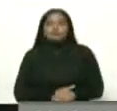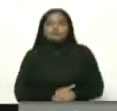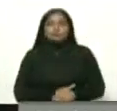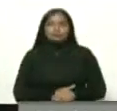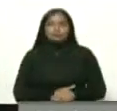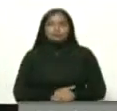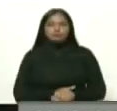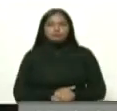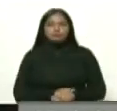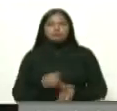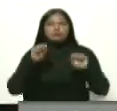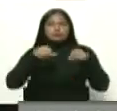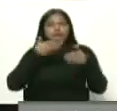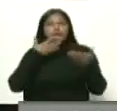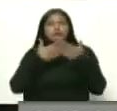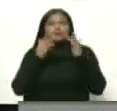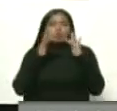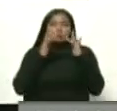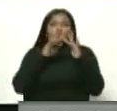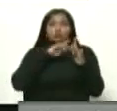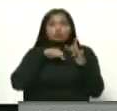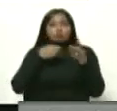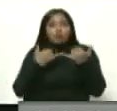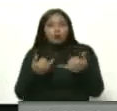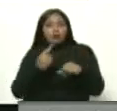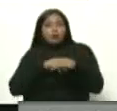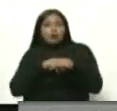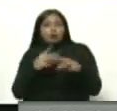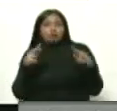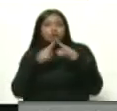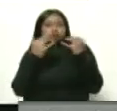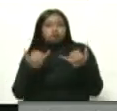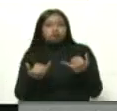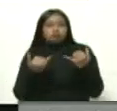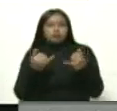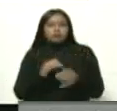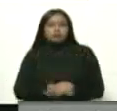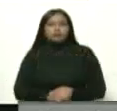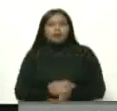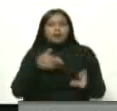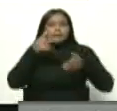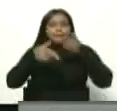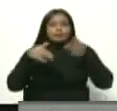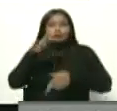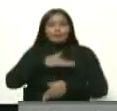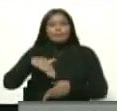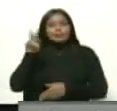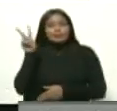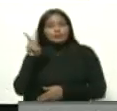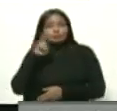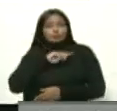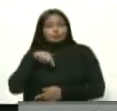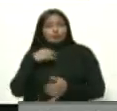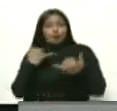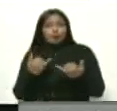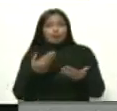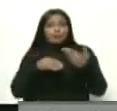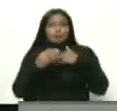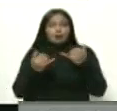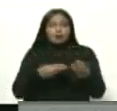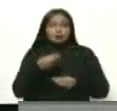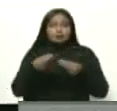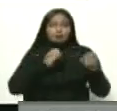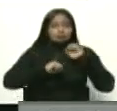Así es, Estudio, gracias por el contacto informativo. Nosotros a esta hora nos encontramos en la estación de Metro Plaza Venezuela, donde en este momento se lleva a cabo